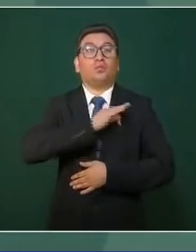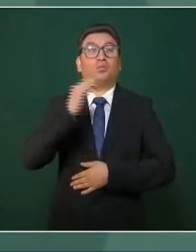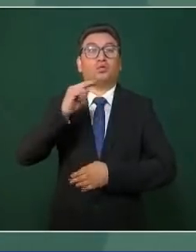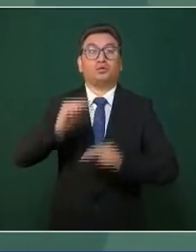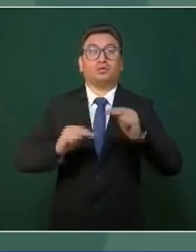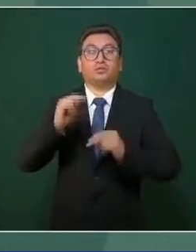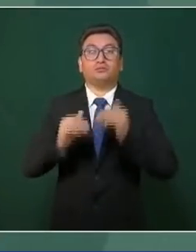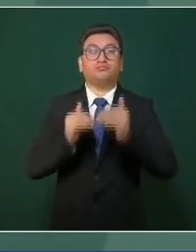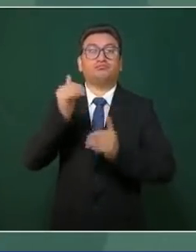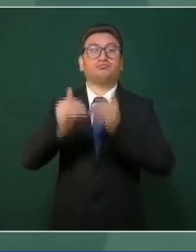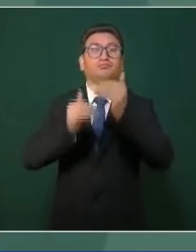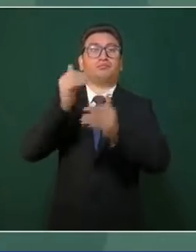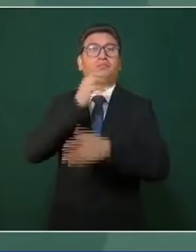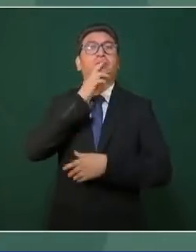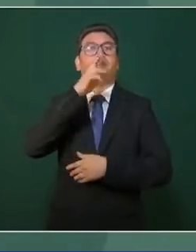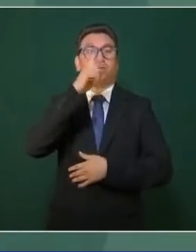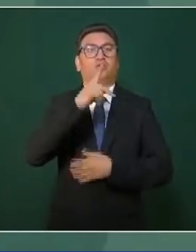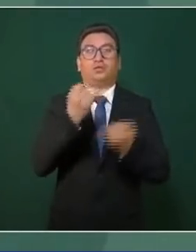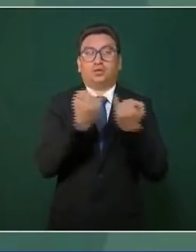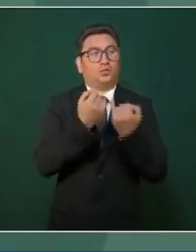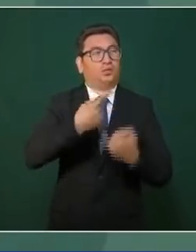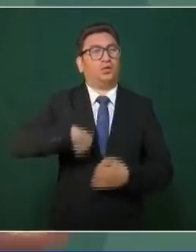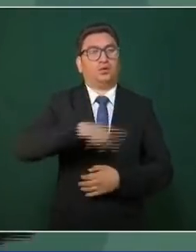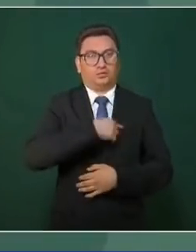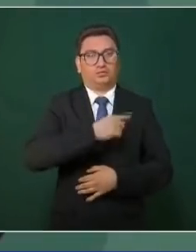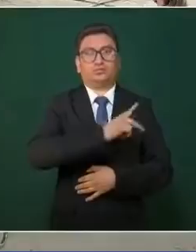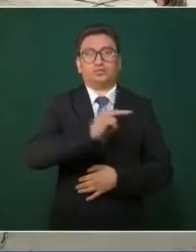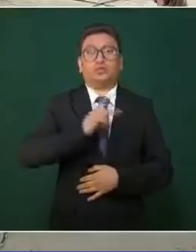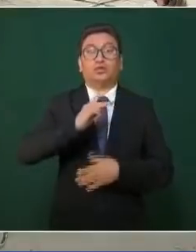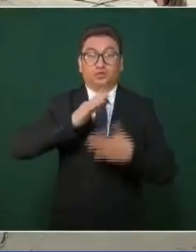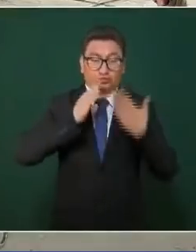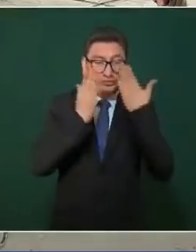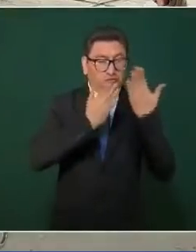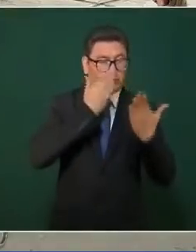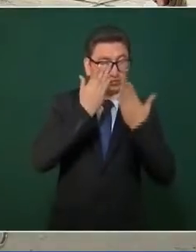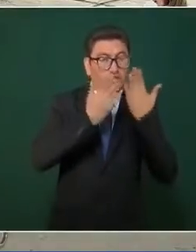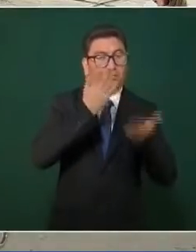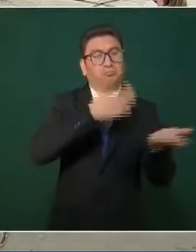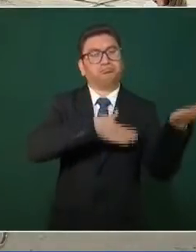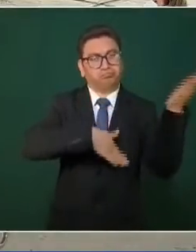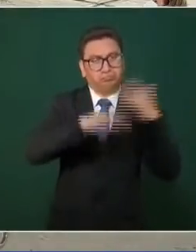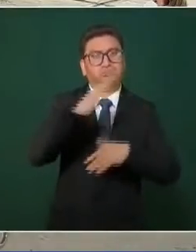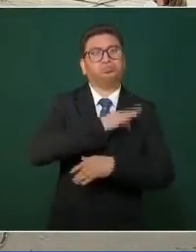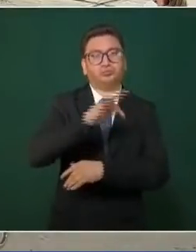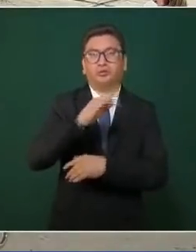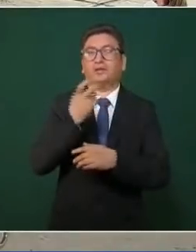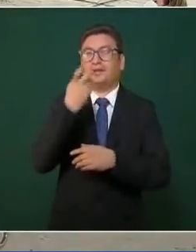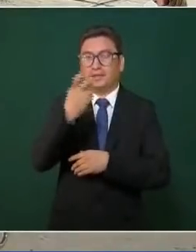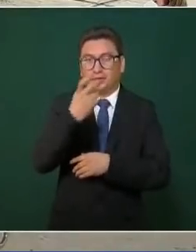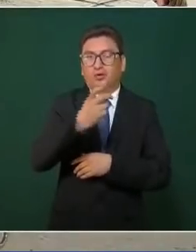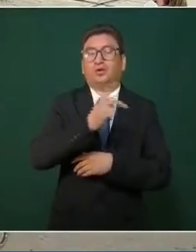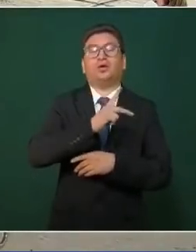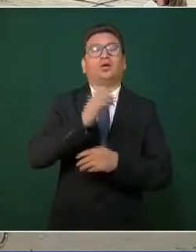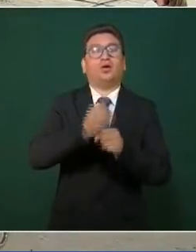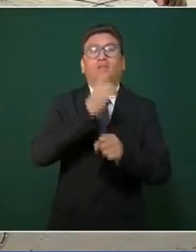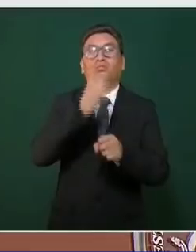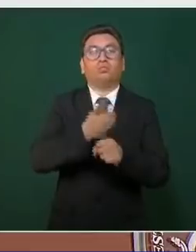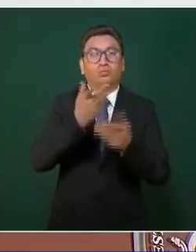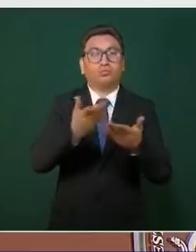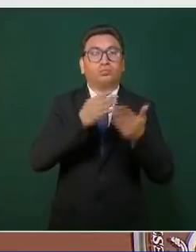social como nosotros, cómo estudiamos, cómo salimos adelante. Había